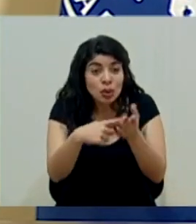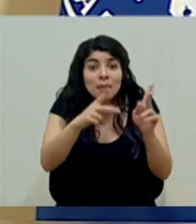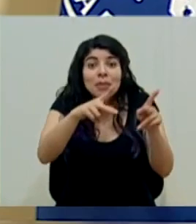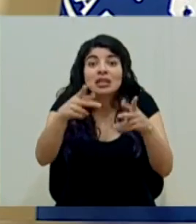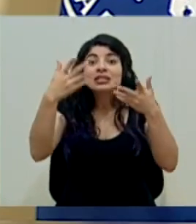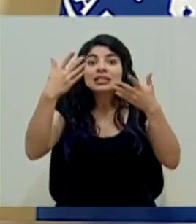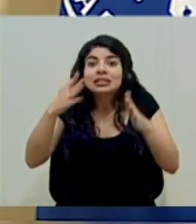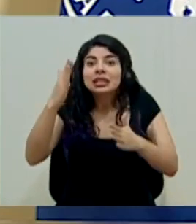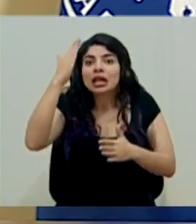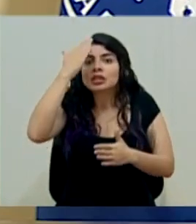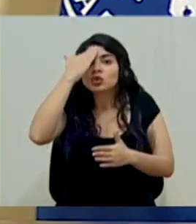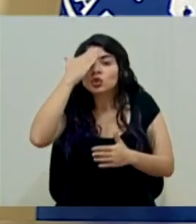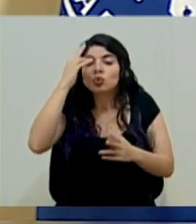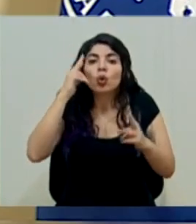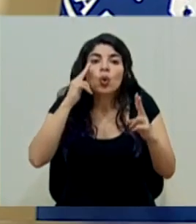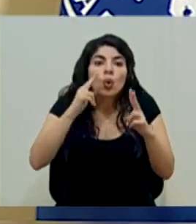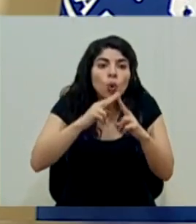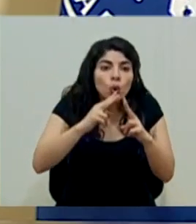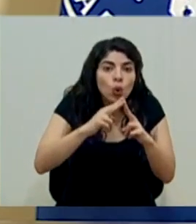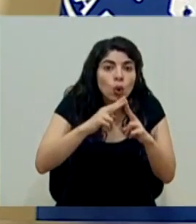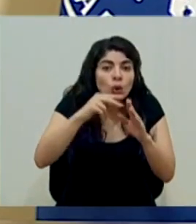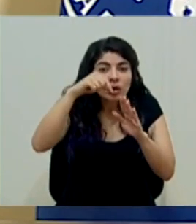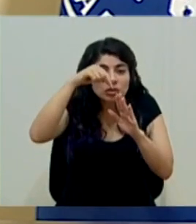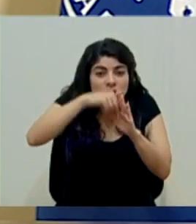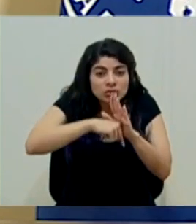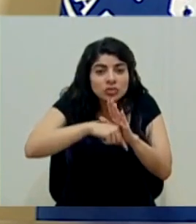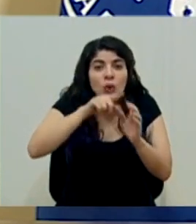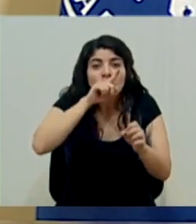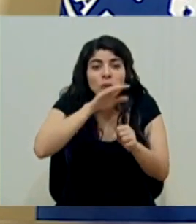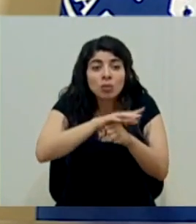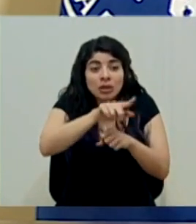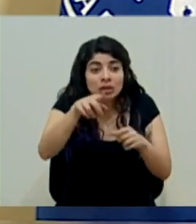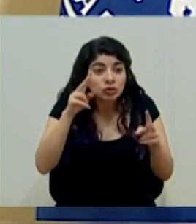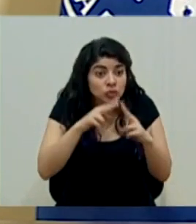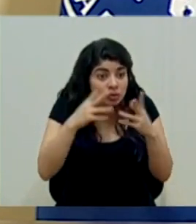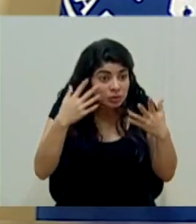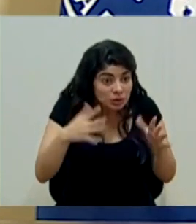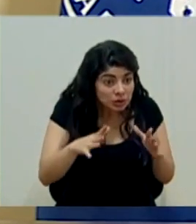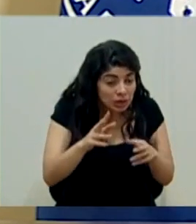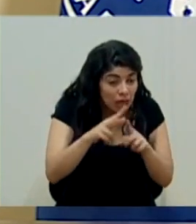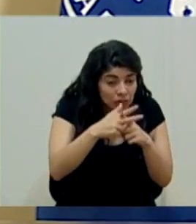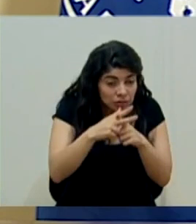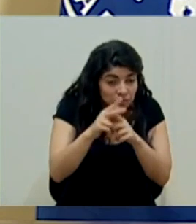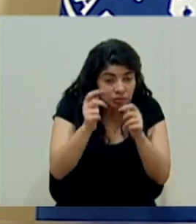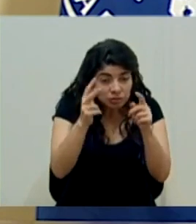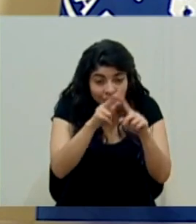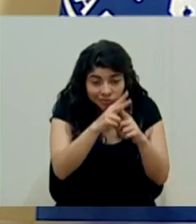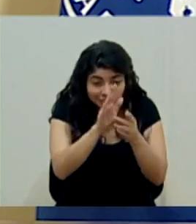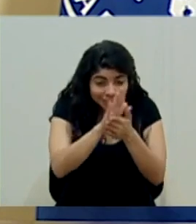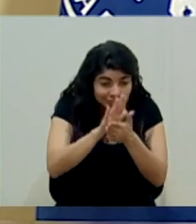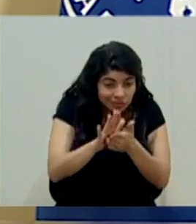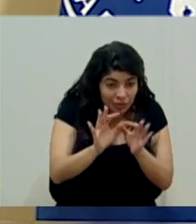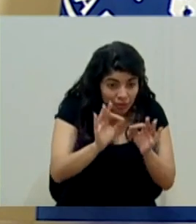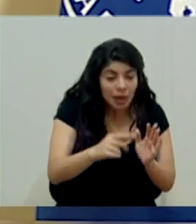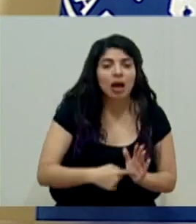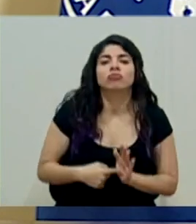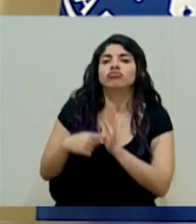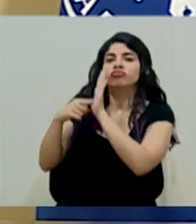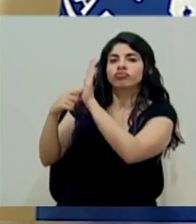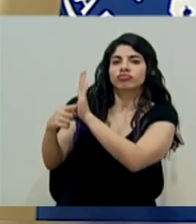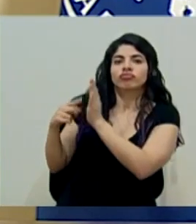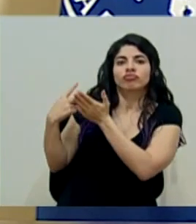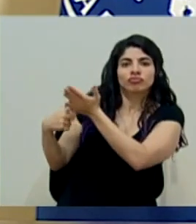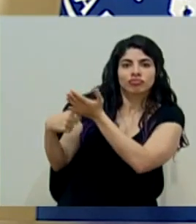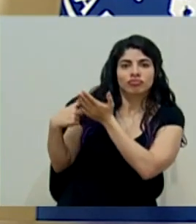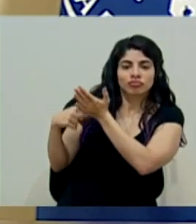ciudadanía conozca en su extensión y en sus compromisos y depurado bajo ese tamiz.